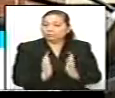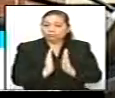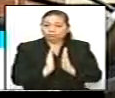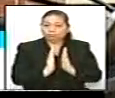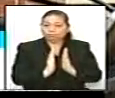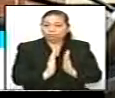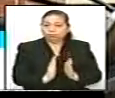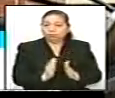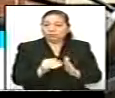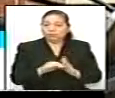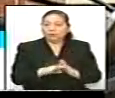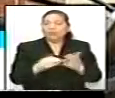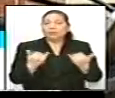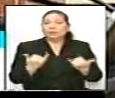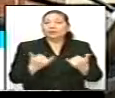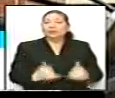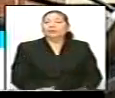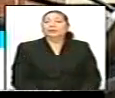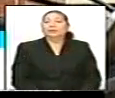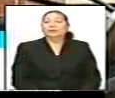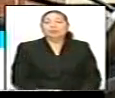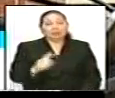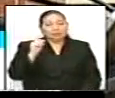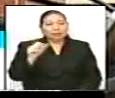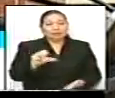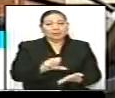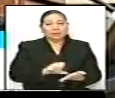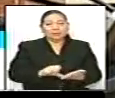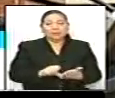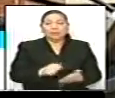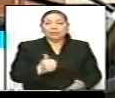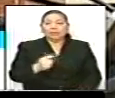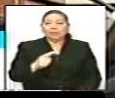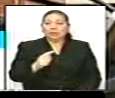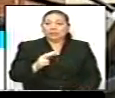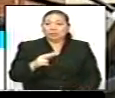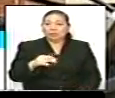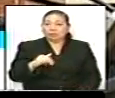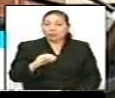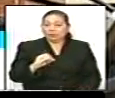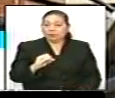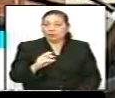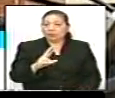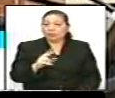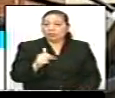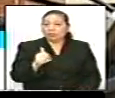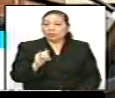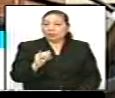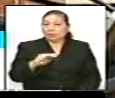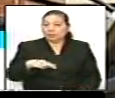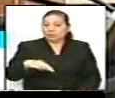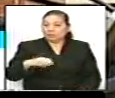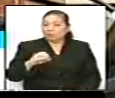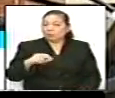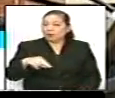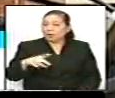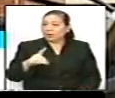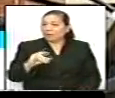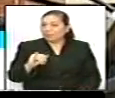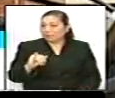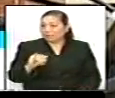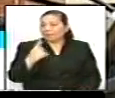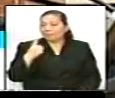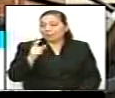lineales. Dentro de ellos crea el Parque Lineal Antonio Raimondi, justamente sobre la faja, el terreno que